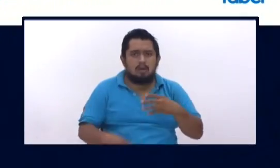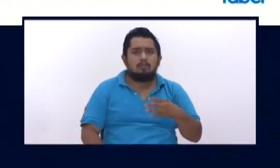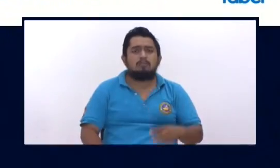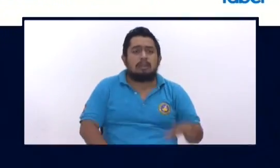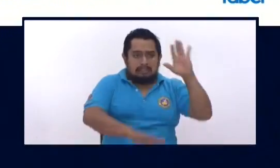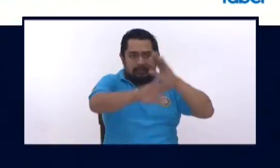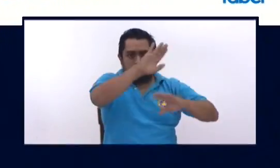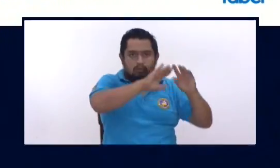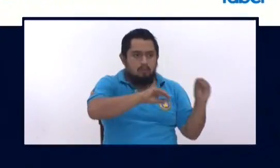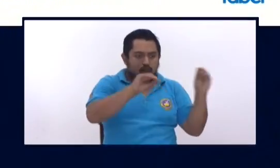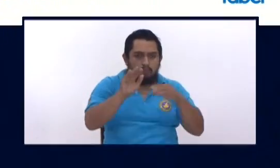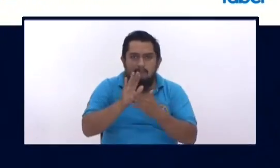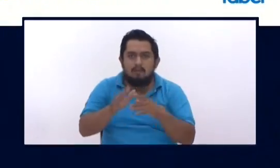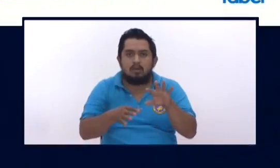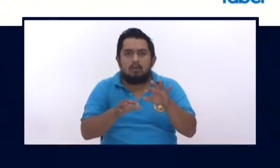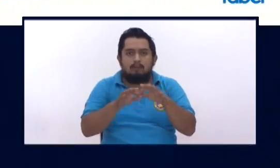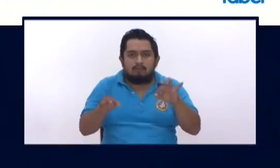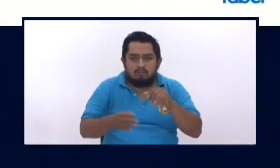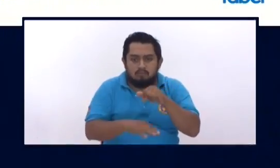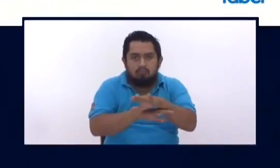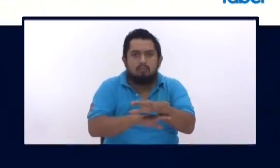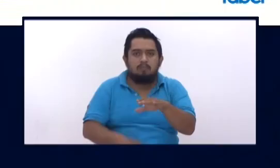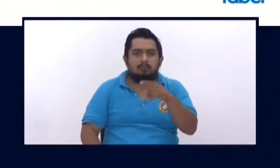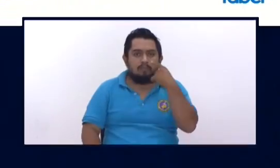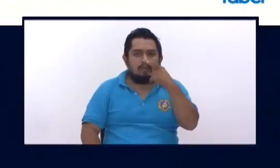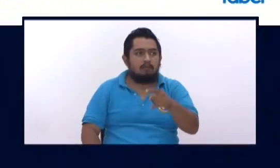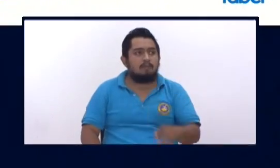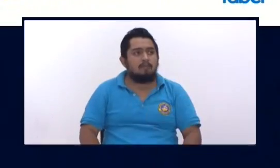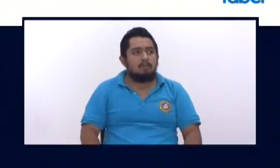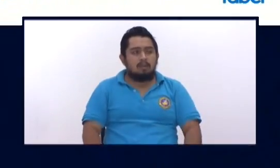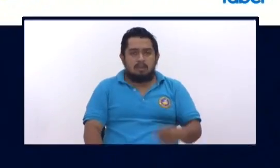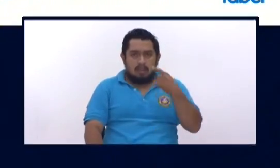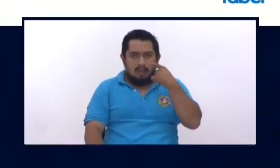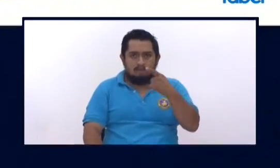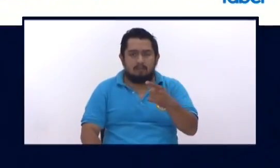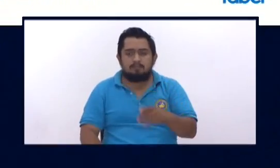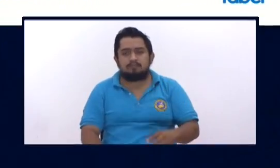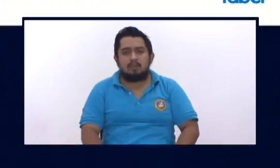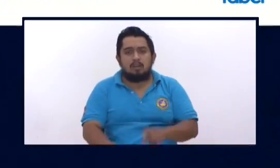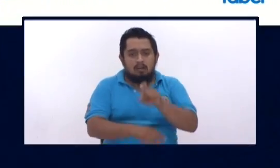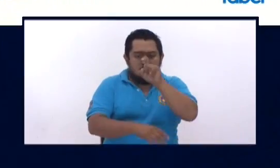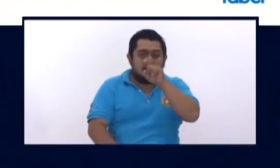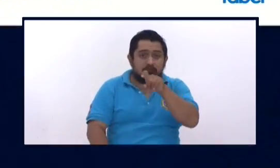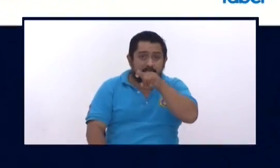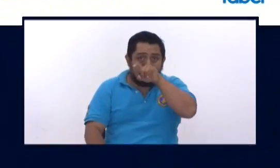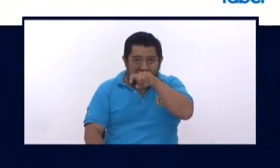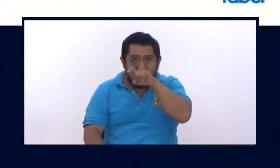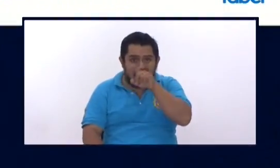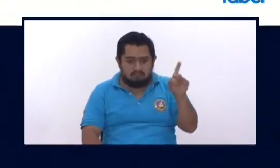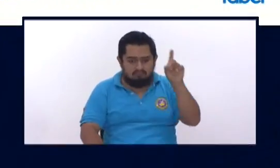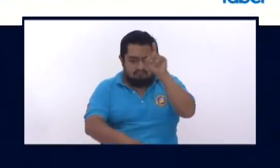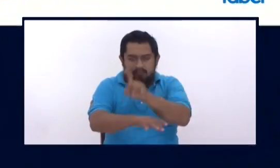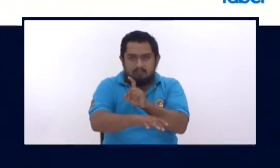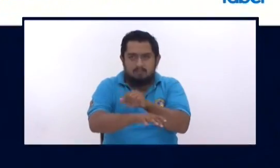semana pasada de un americano que encontró un bol digo el águila de eeuu de cabeza blanca hermano 100 águila de esas